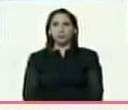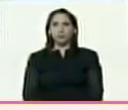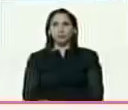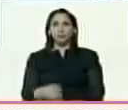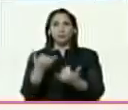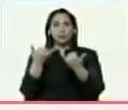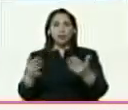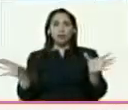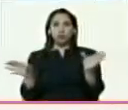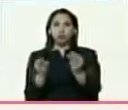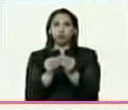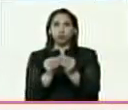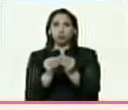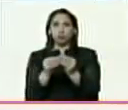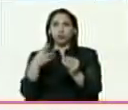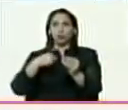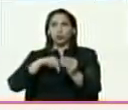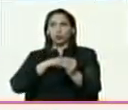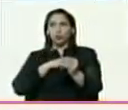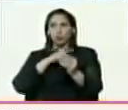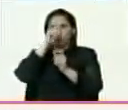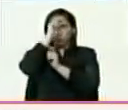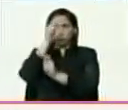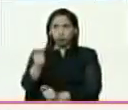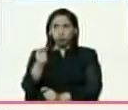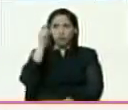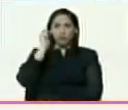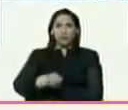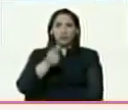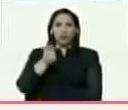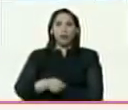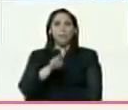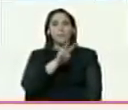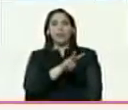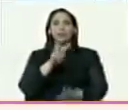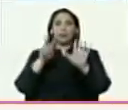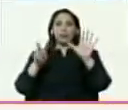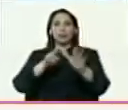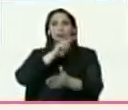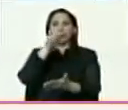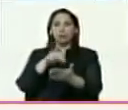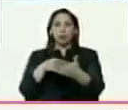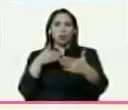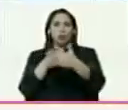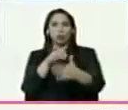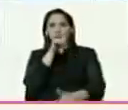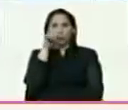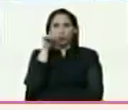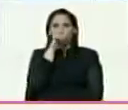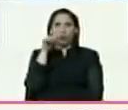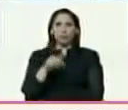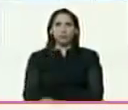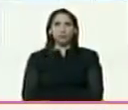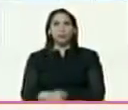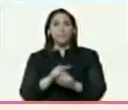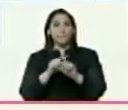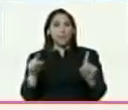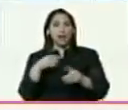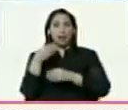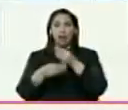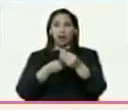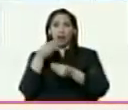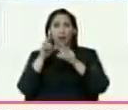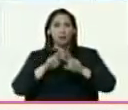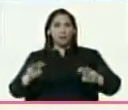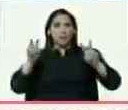para terminar hemos comisionado al fiscal 27 nacional contra las drogas que realice la